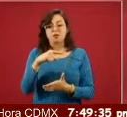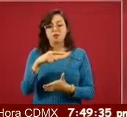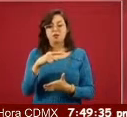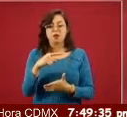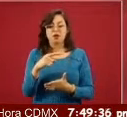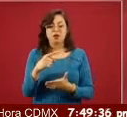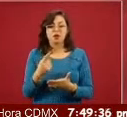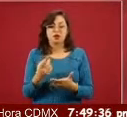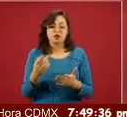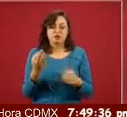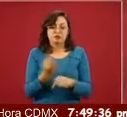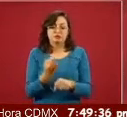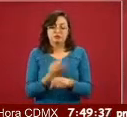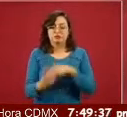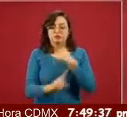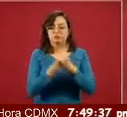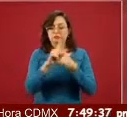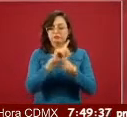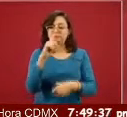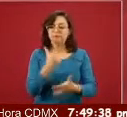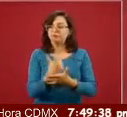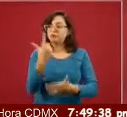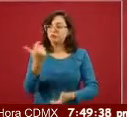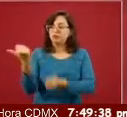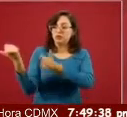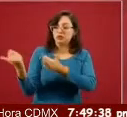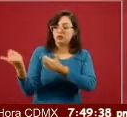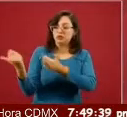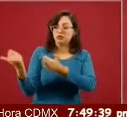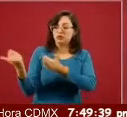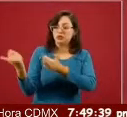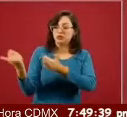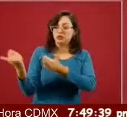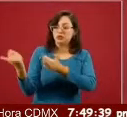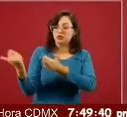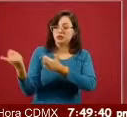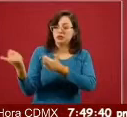en medio de una emergencia. Esta modalidad es análoga a